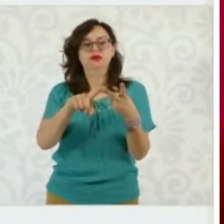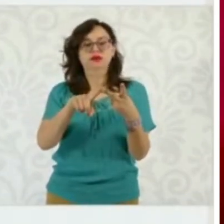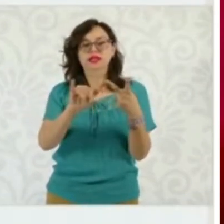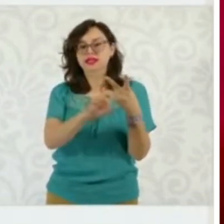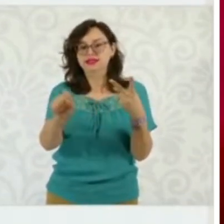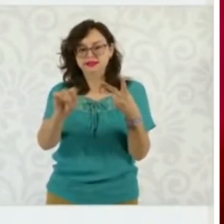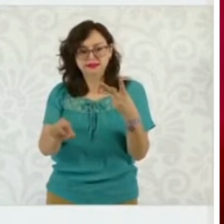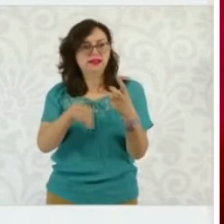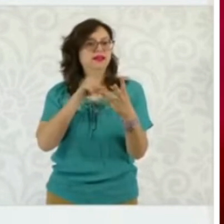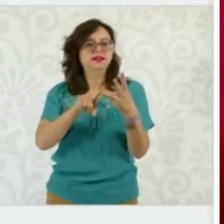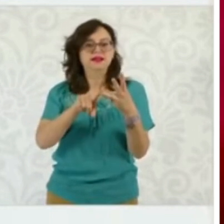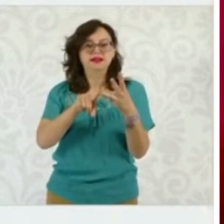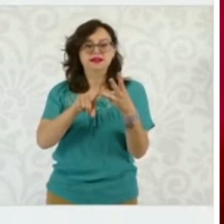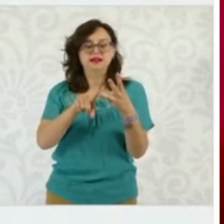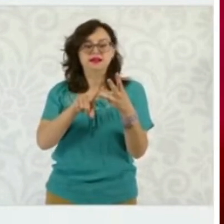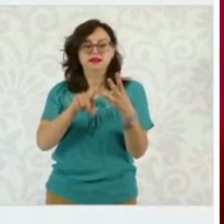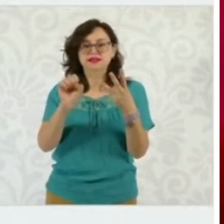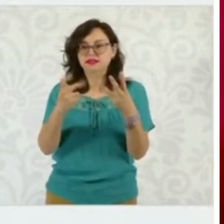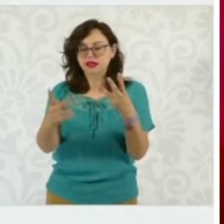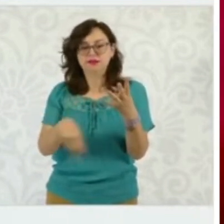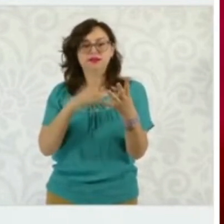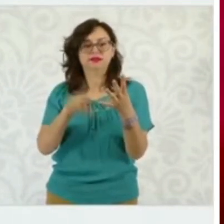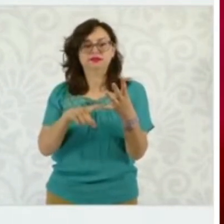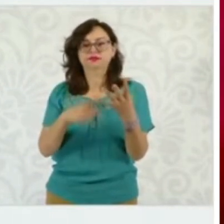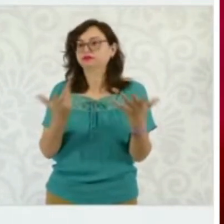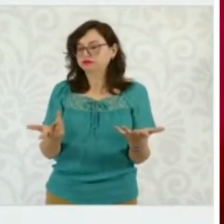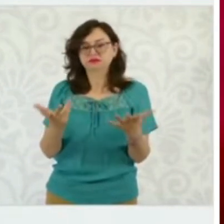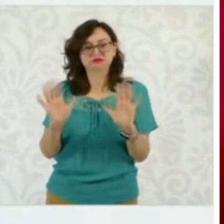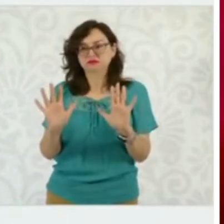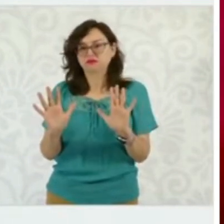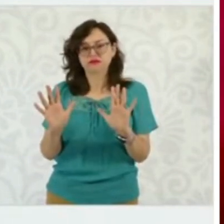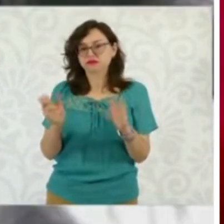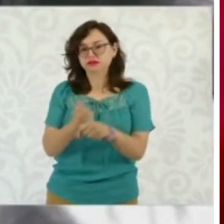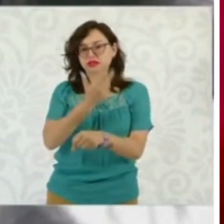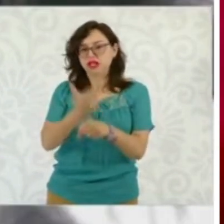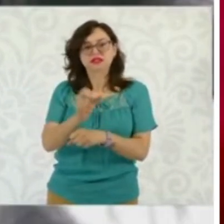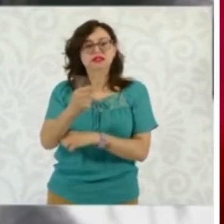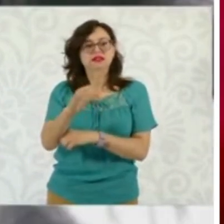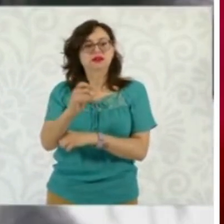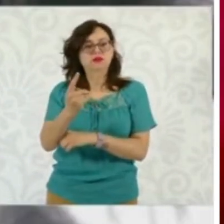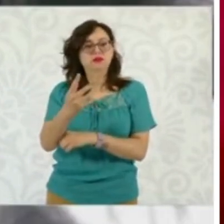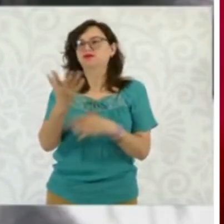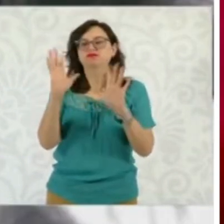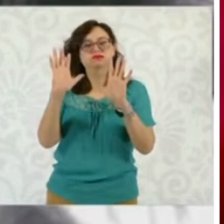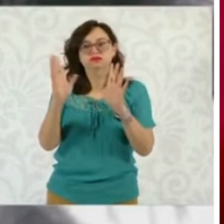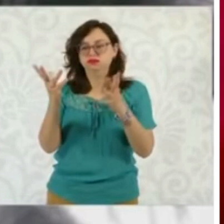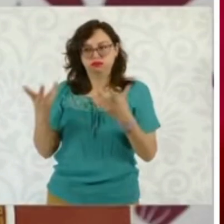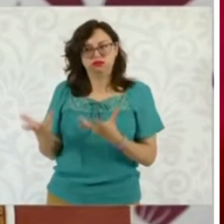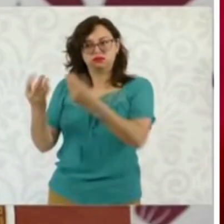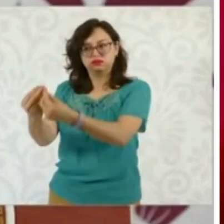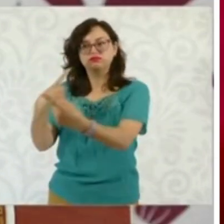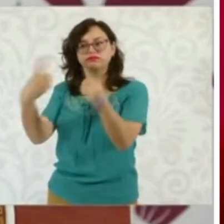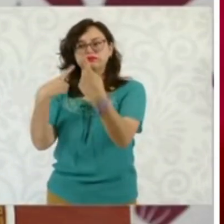del ISSSTE, con el secretario de Educación y quien se considere secretaria de Hacienda, si es necesario, para poder explicar estos